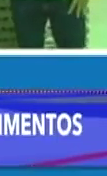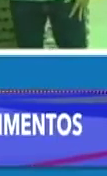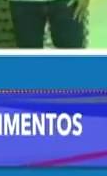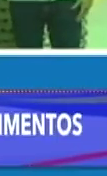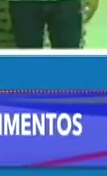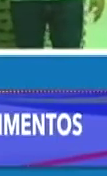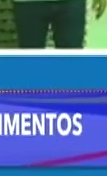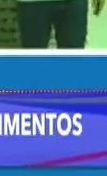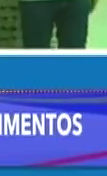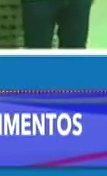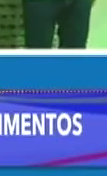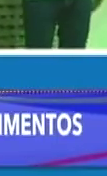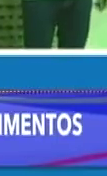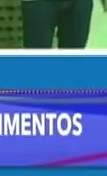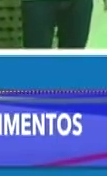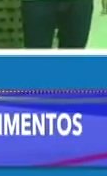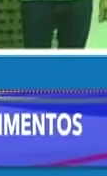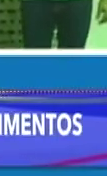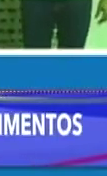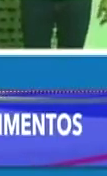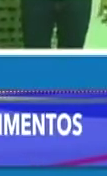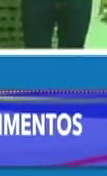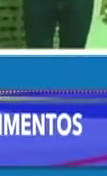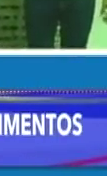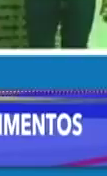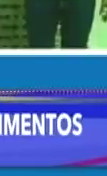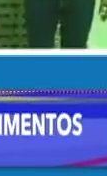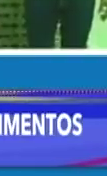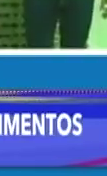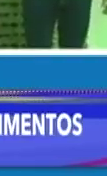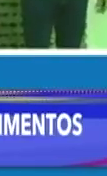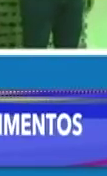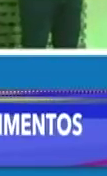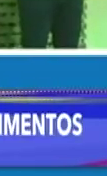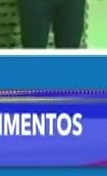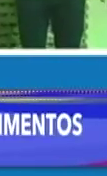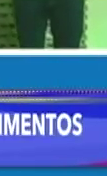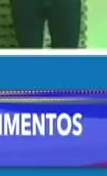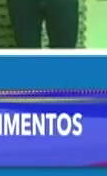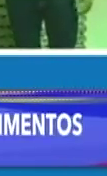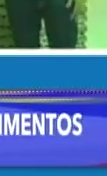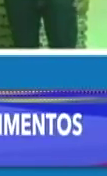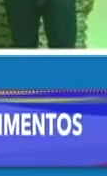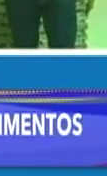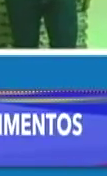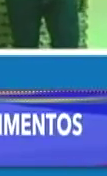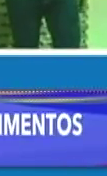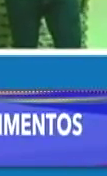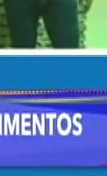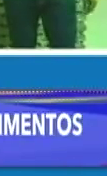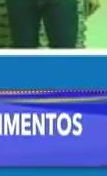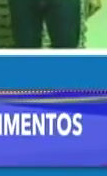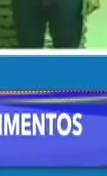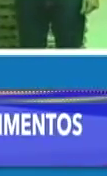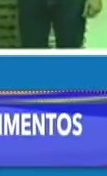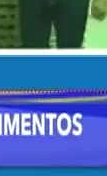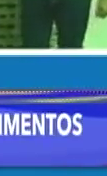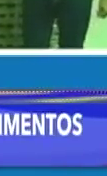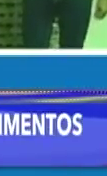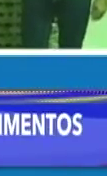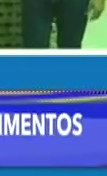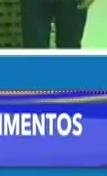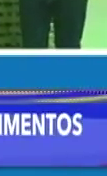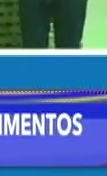modelo socialista productivo que incluye a los sectores privados para el desarrollo de las fuerzas productivas la